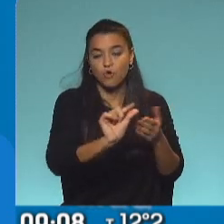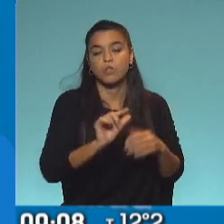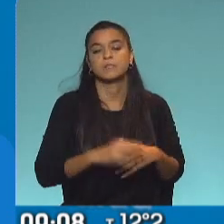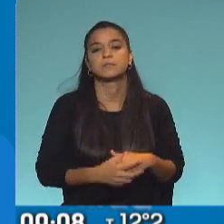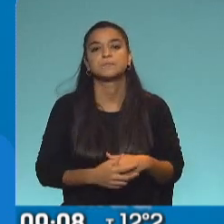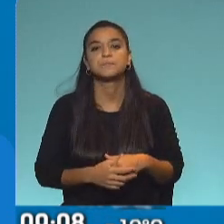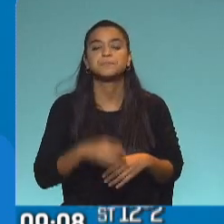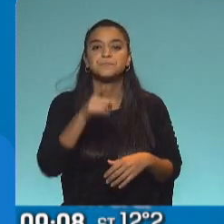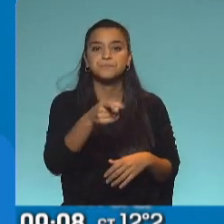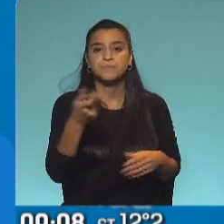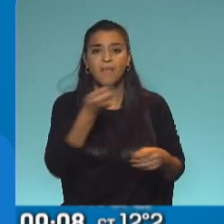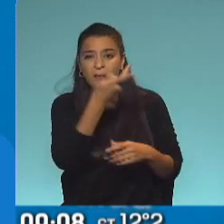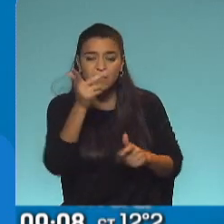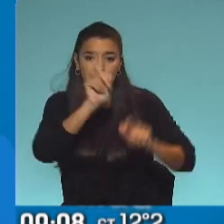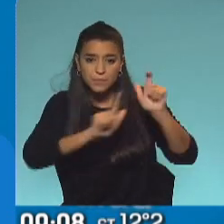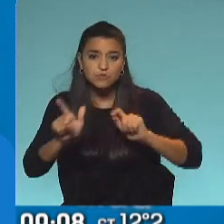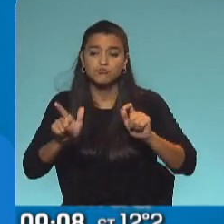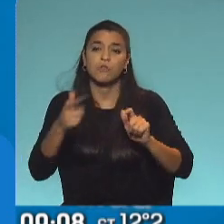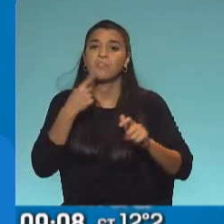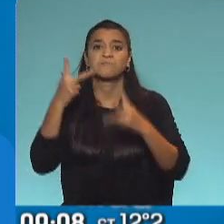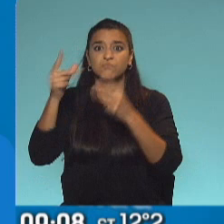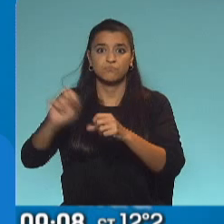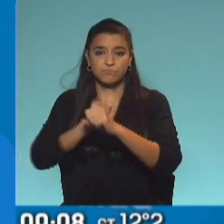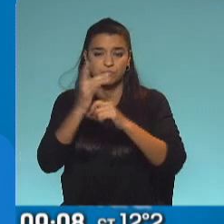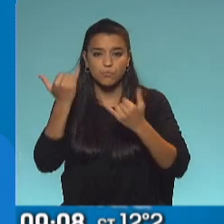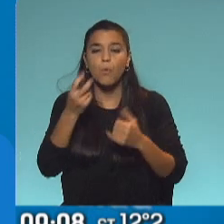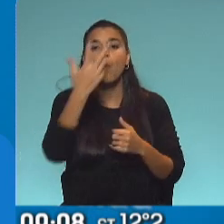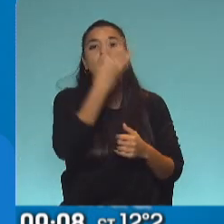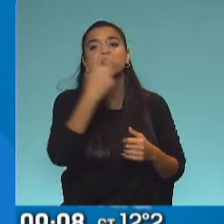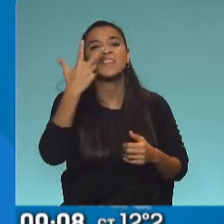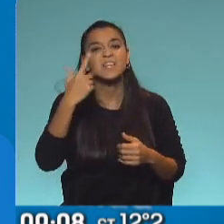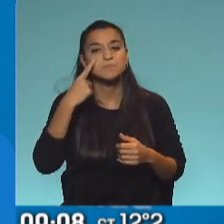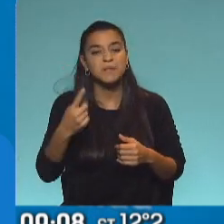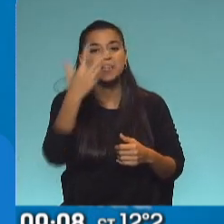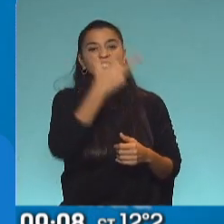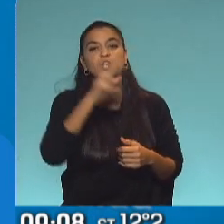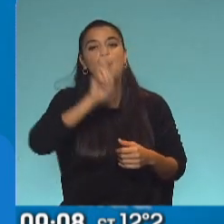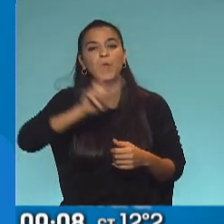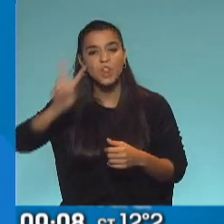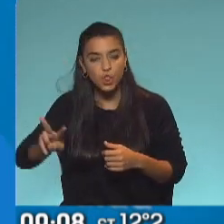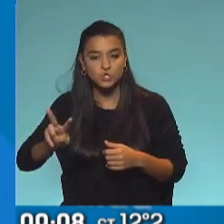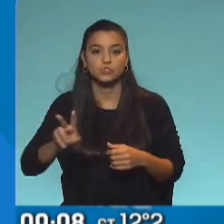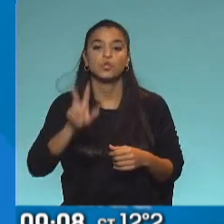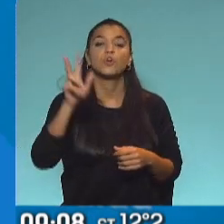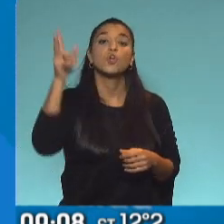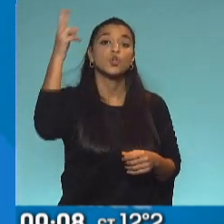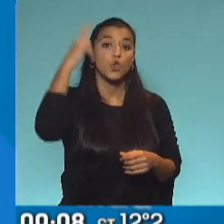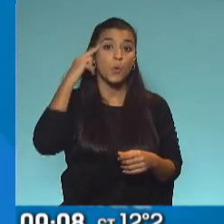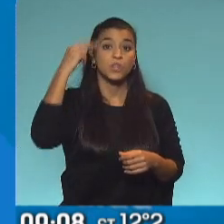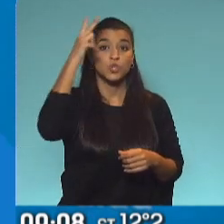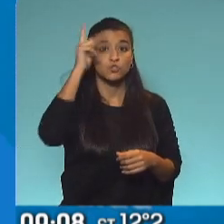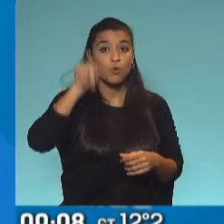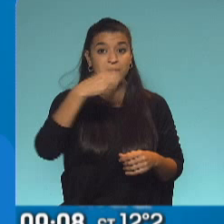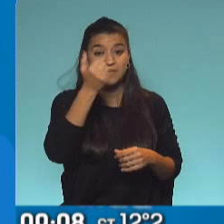qué cantidad de casos se han descartado 43 mil 322 los cuales en un 98,6 por ciento